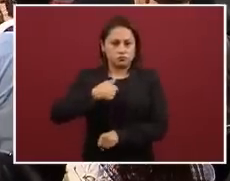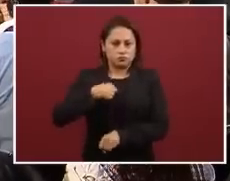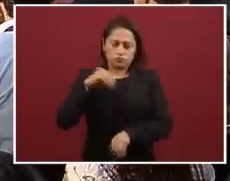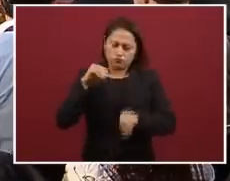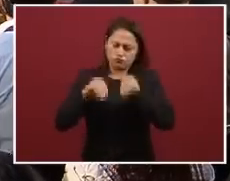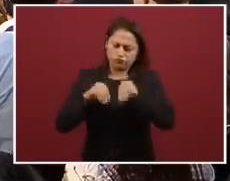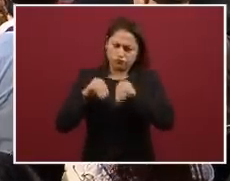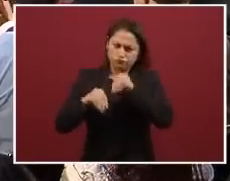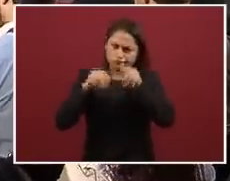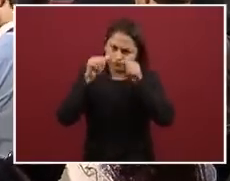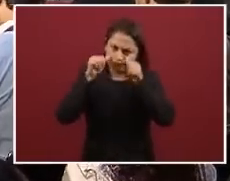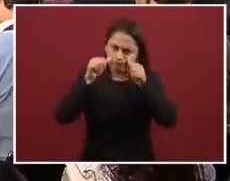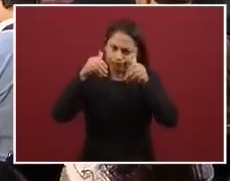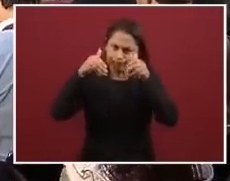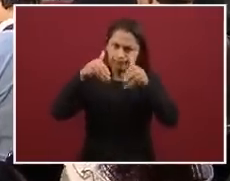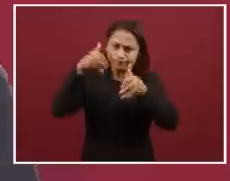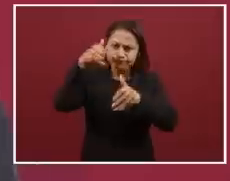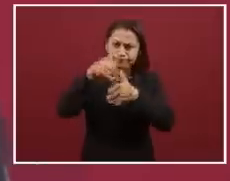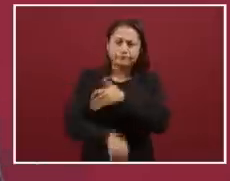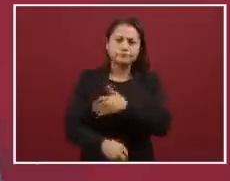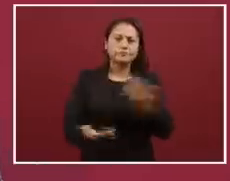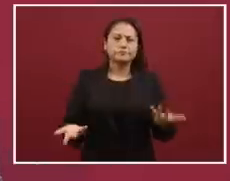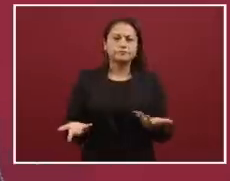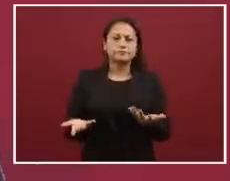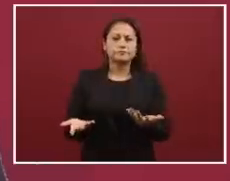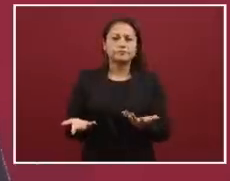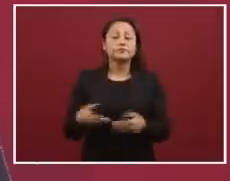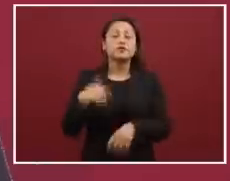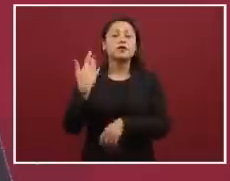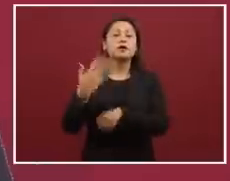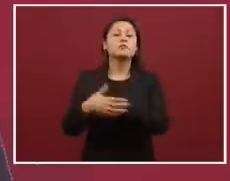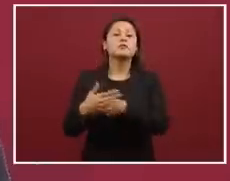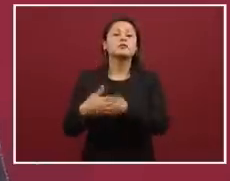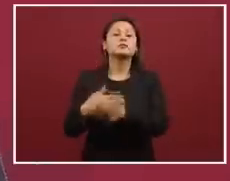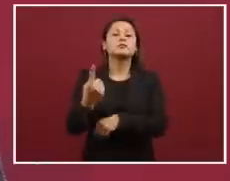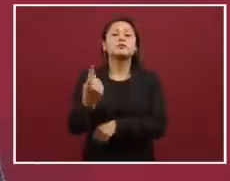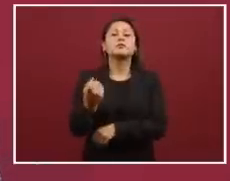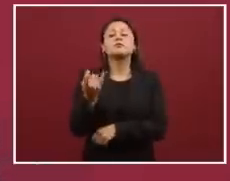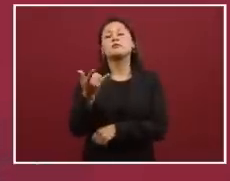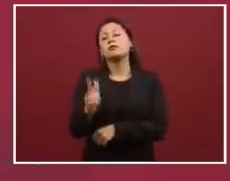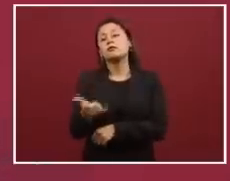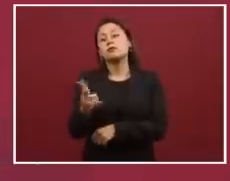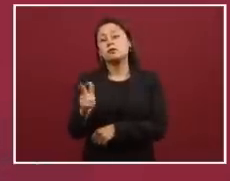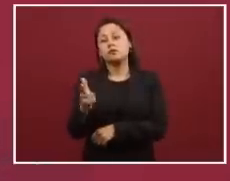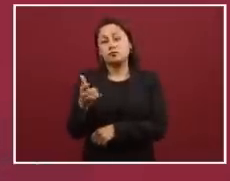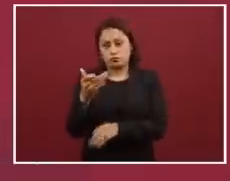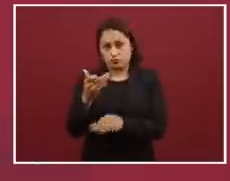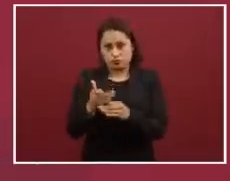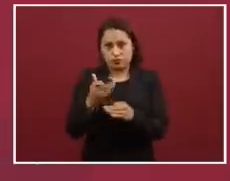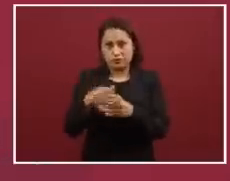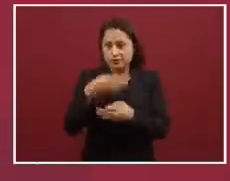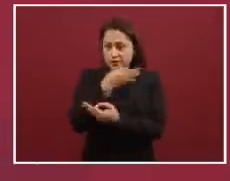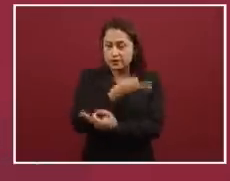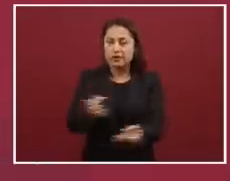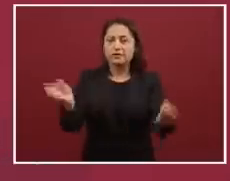y ya el día 1 de julio aprovecho para invitar a todos los ciudadanos al